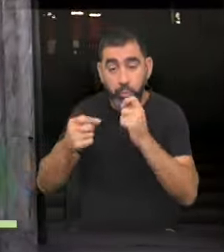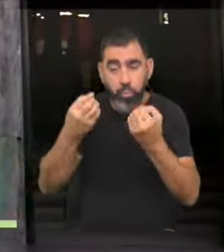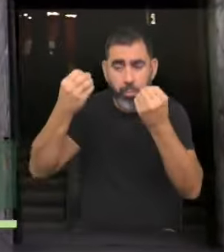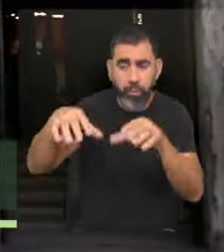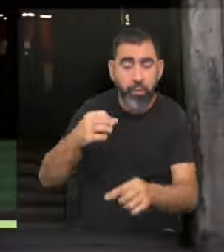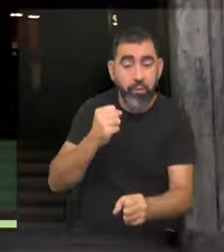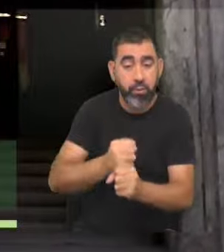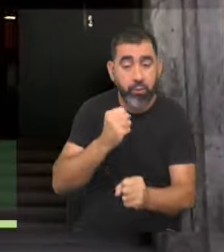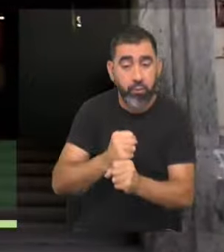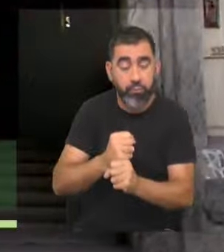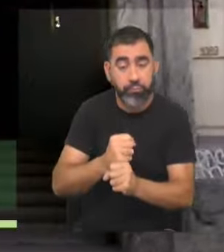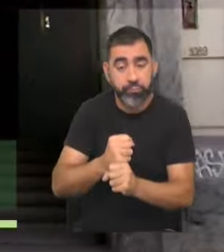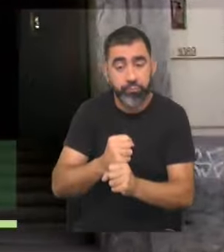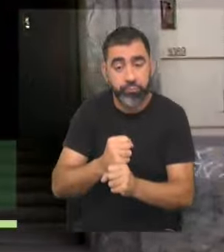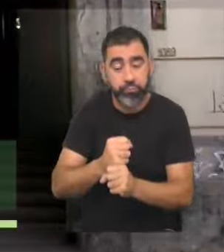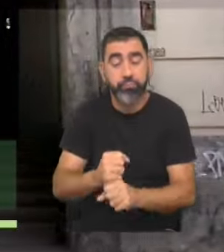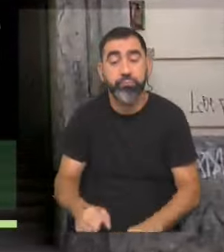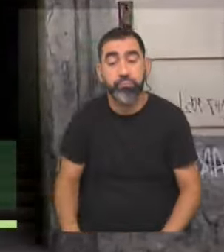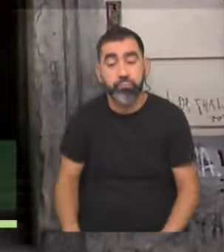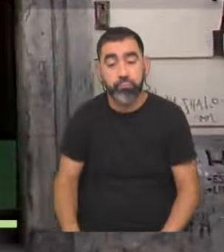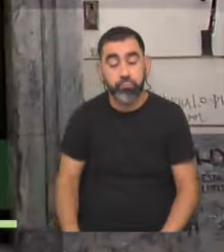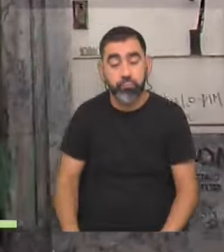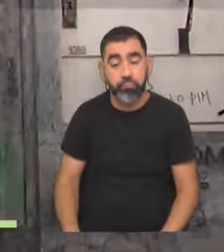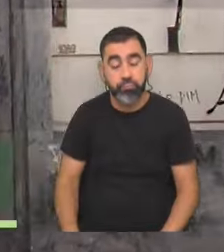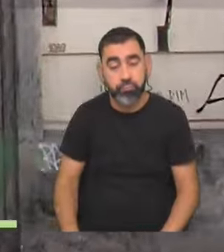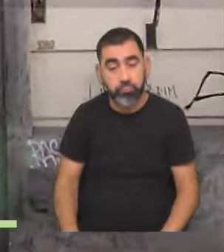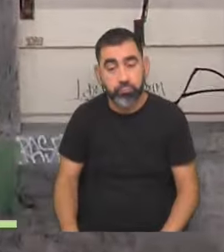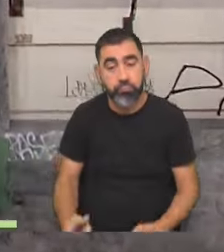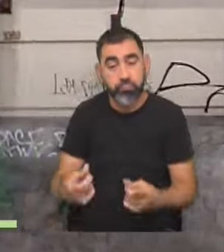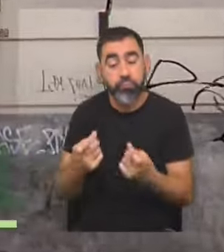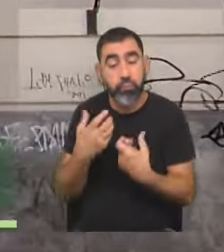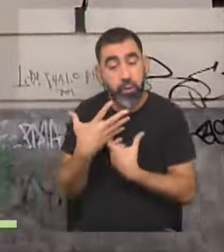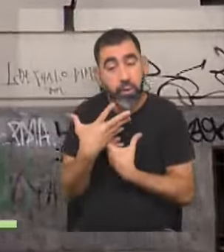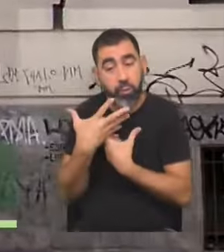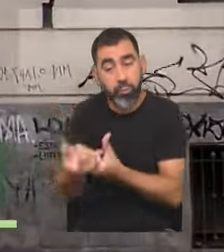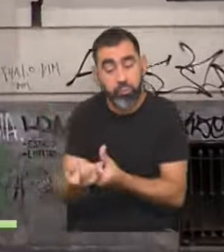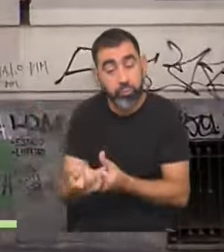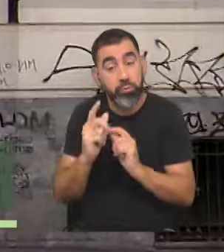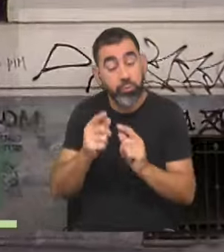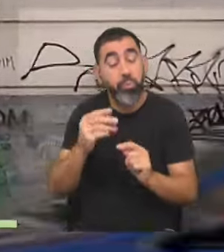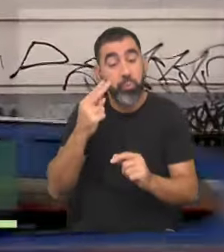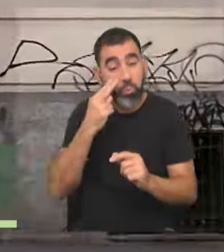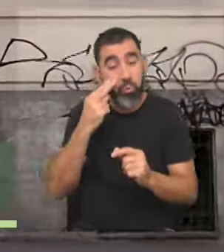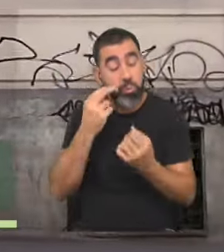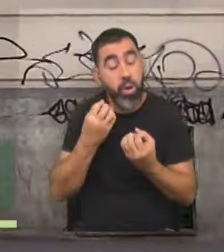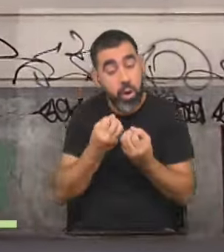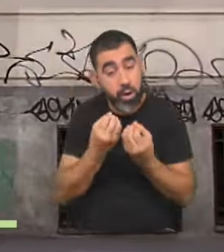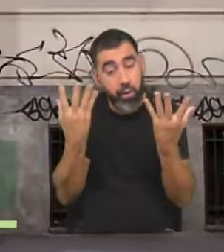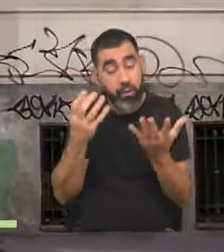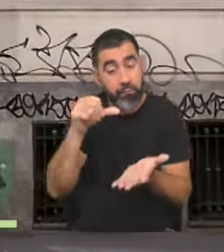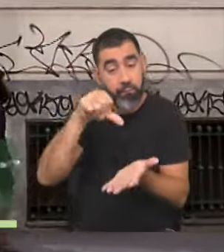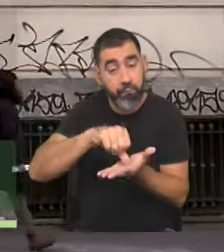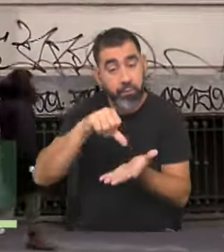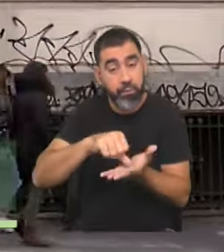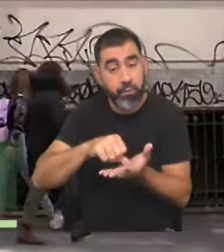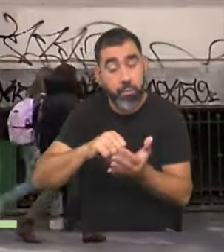puestos de trabajo Cada vez eh es necesaria más asistencia l vamos derecho a un problema muy serio como país cada